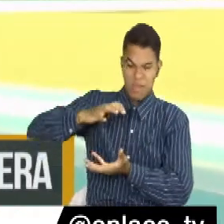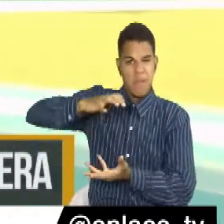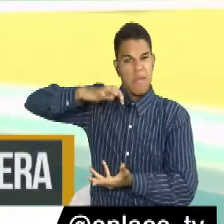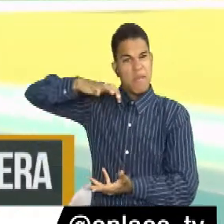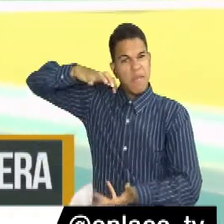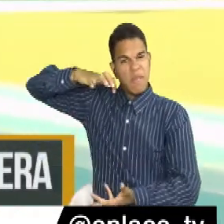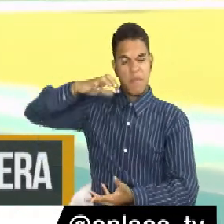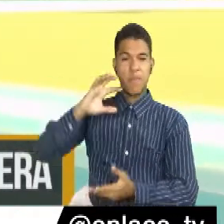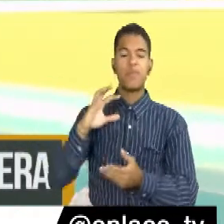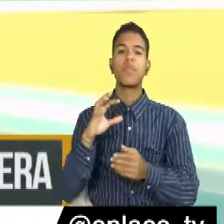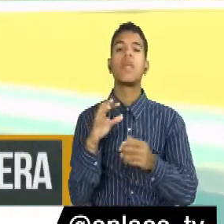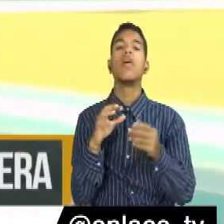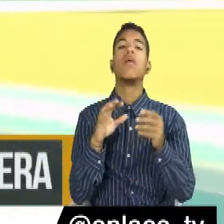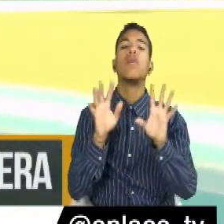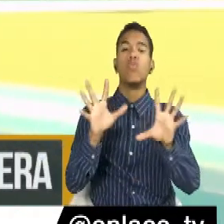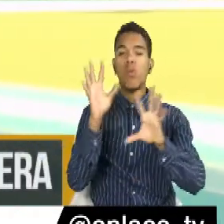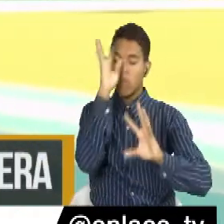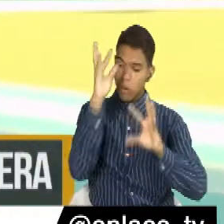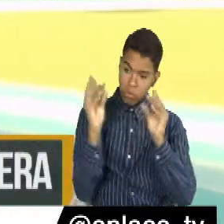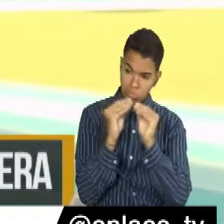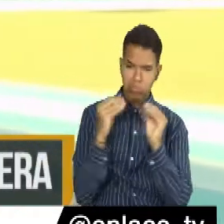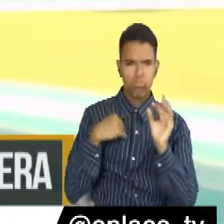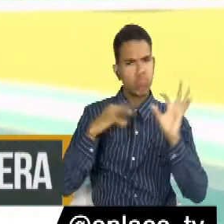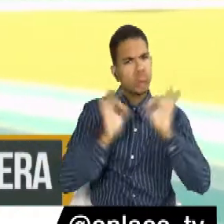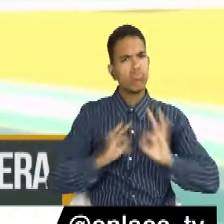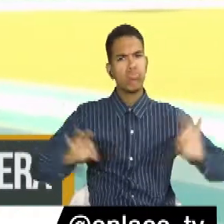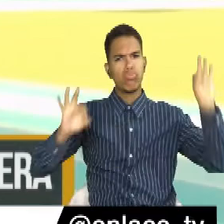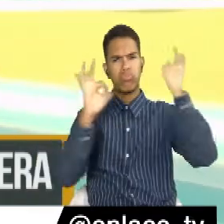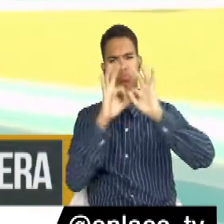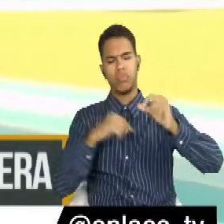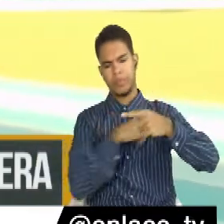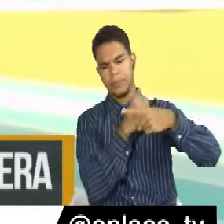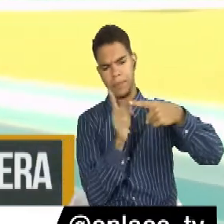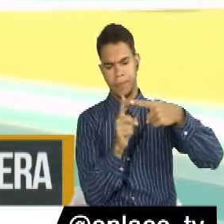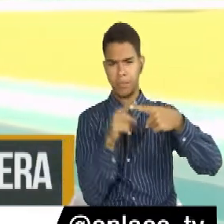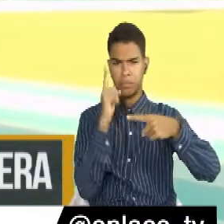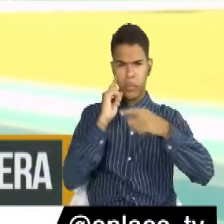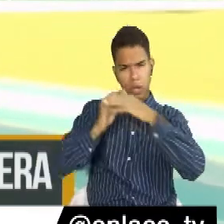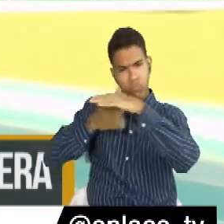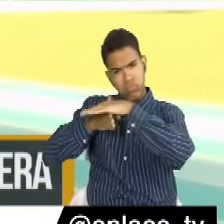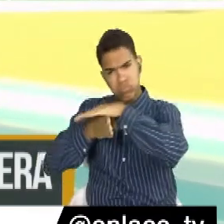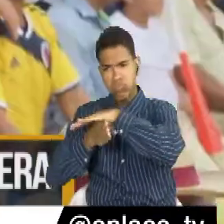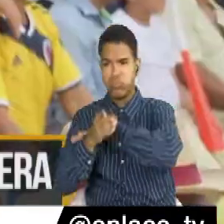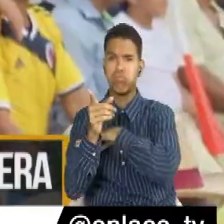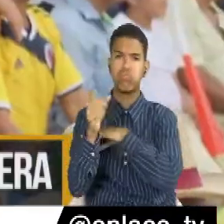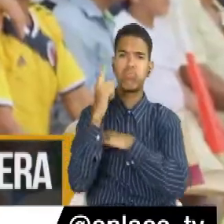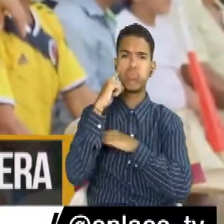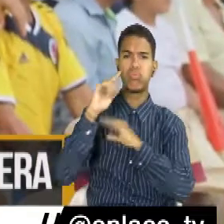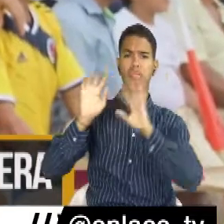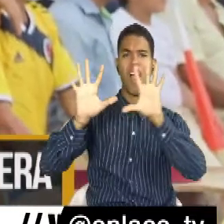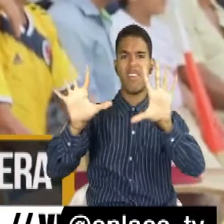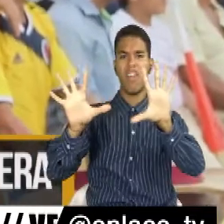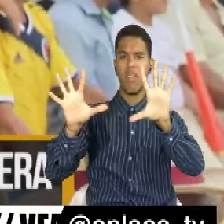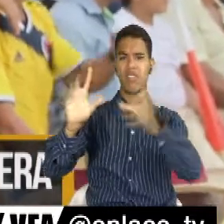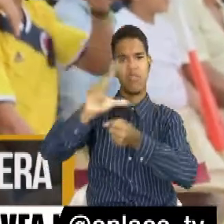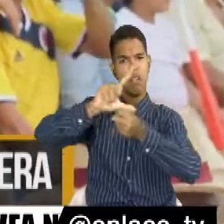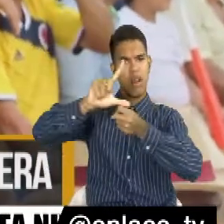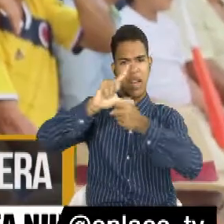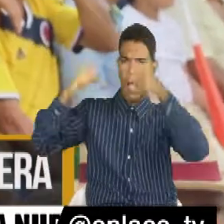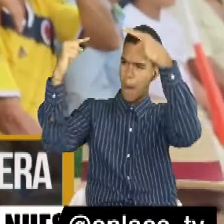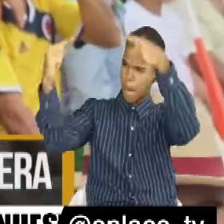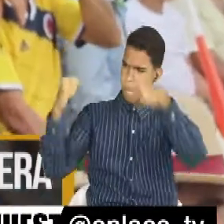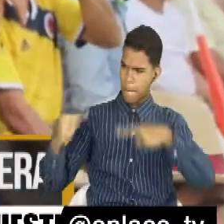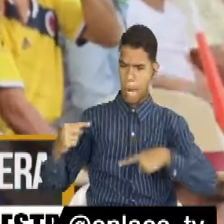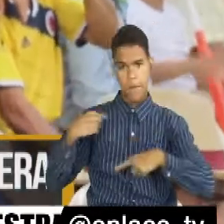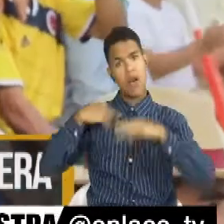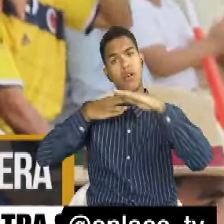el abonado son muy importantes. El primero de ellos es que puede ingresar a los 10 partidos de liga, también